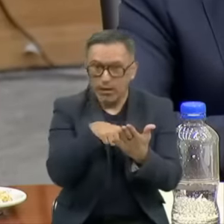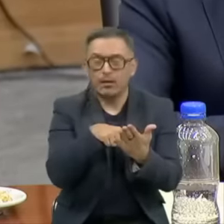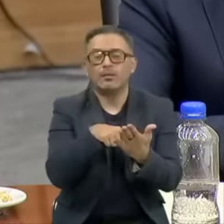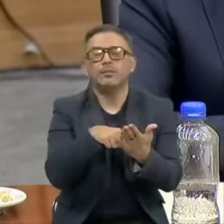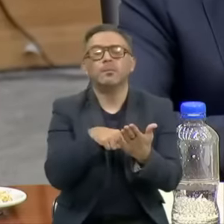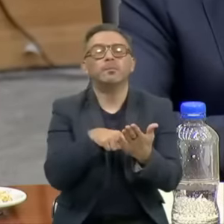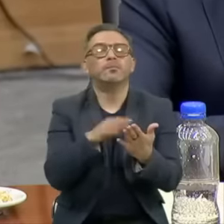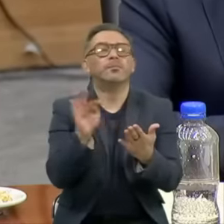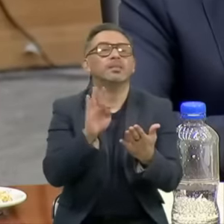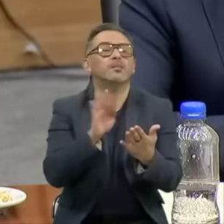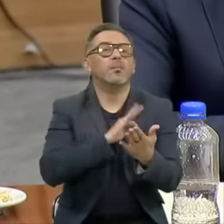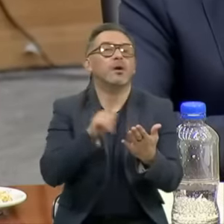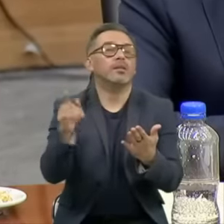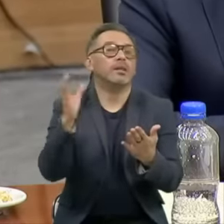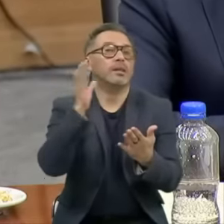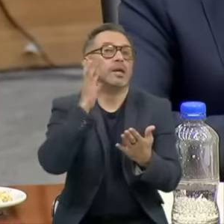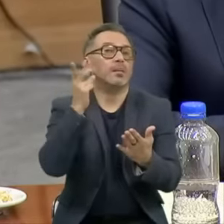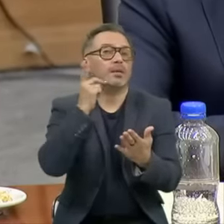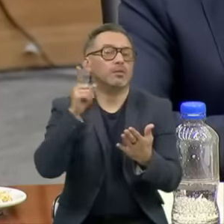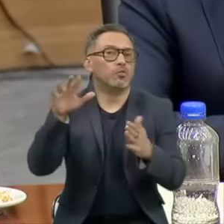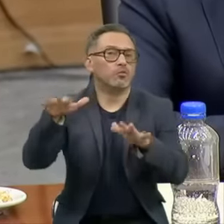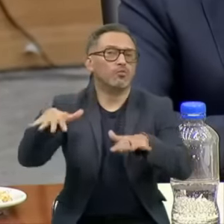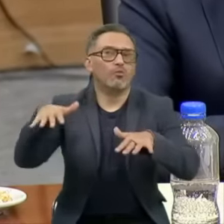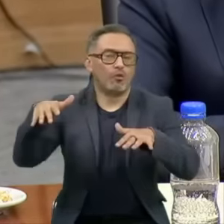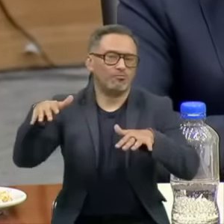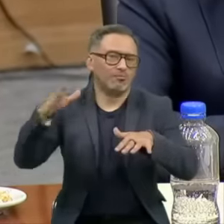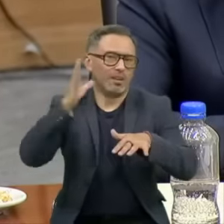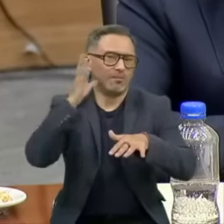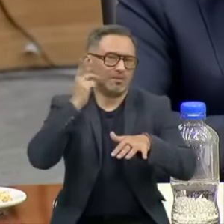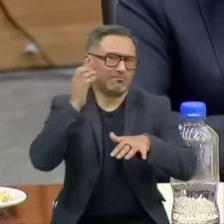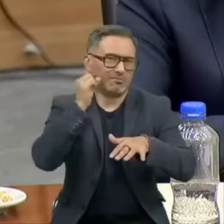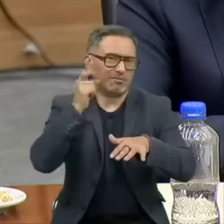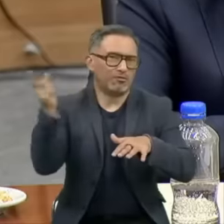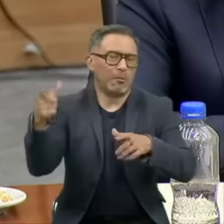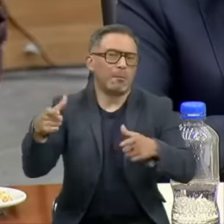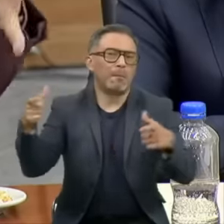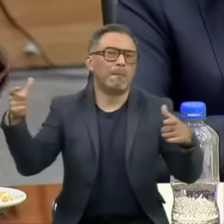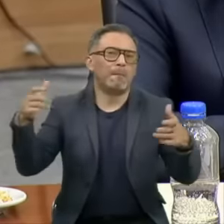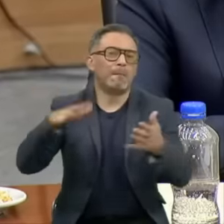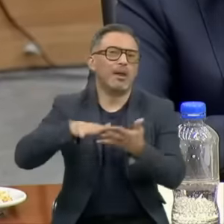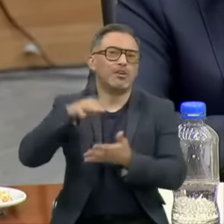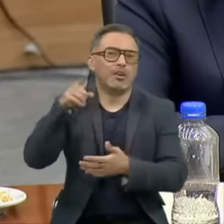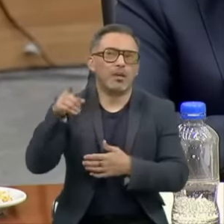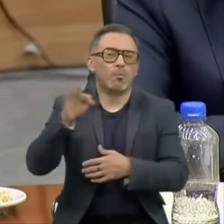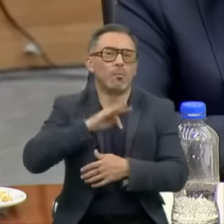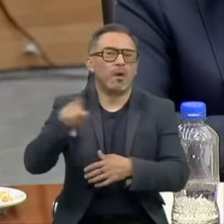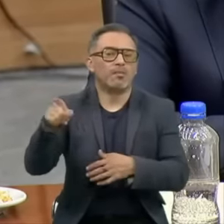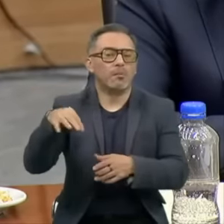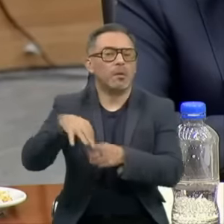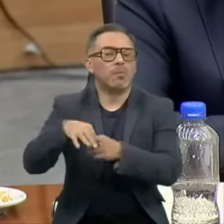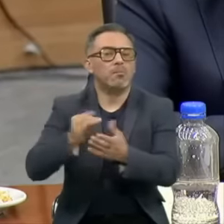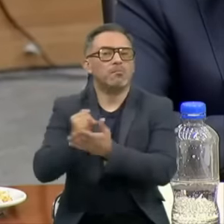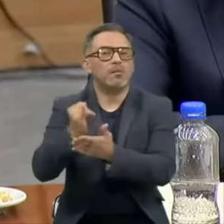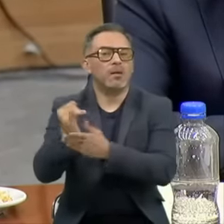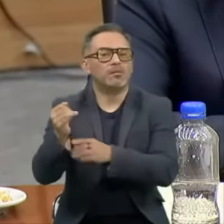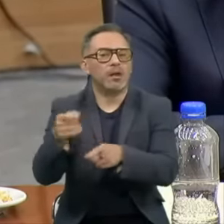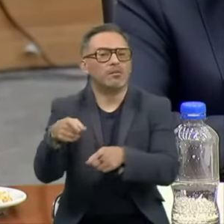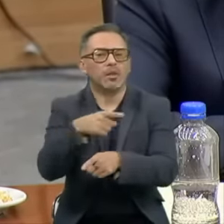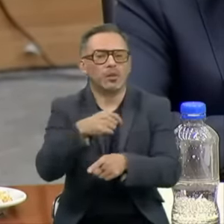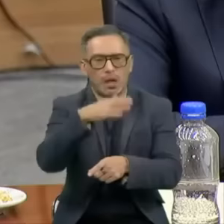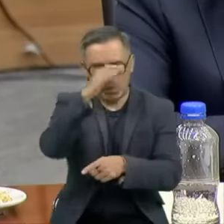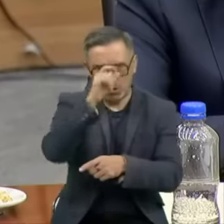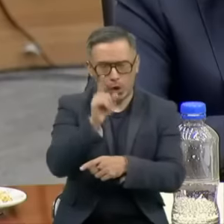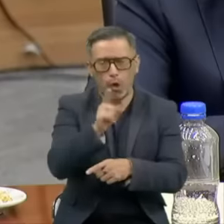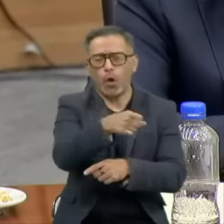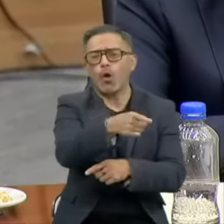tener una mayoría legislativa que podría hacer cosas que a él no le parecen. Creo que aquí la función de los consejeros